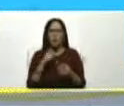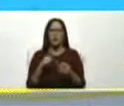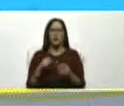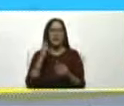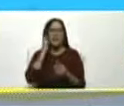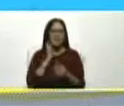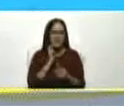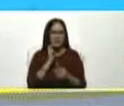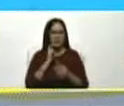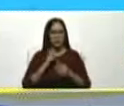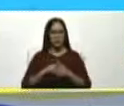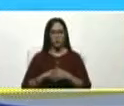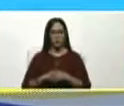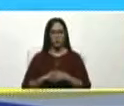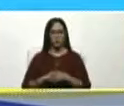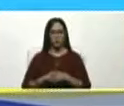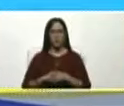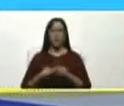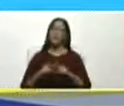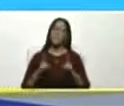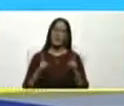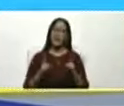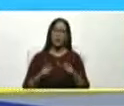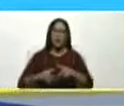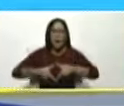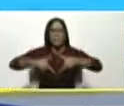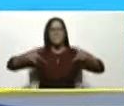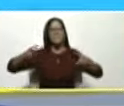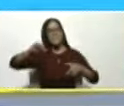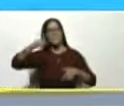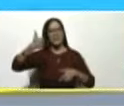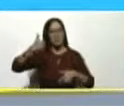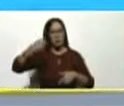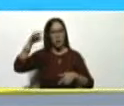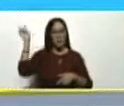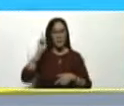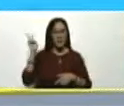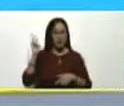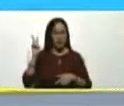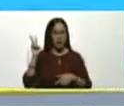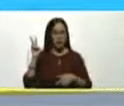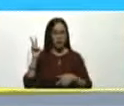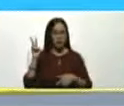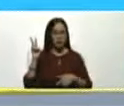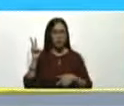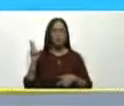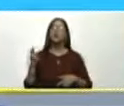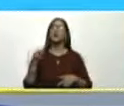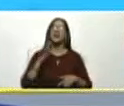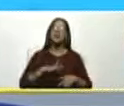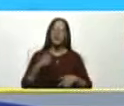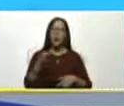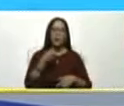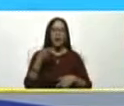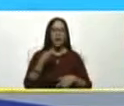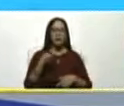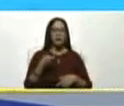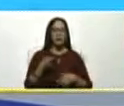fascismo. Pero la inmensa mayoría de los venezolanos y venezolanas, lo que estamos buscando